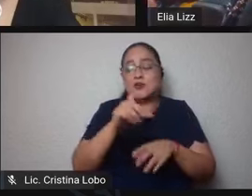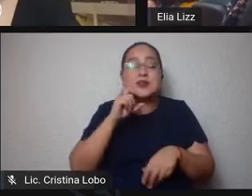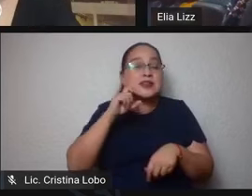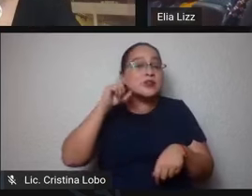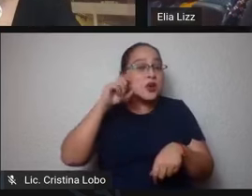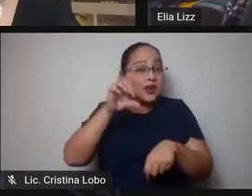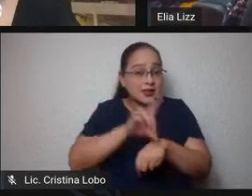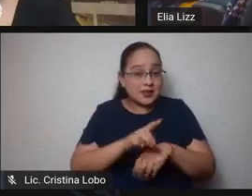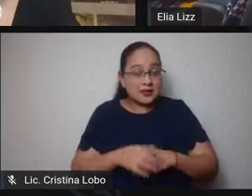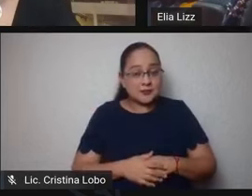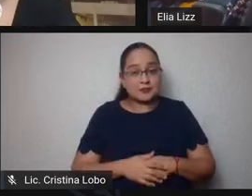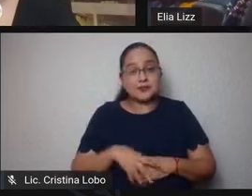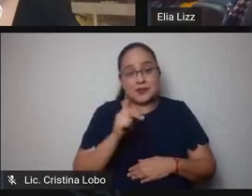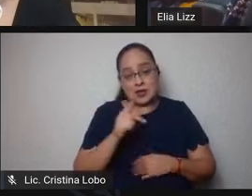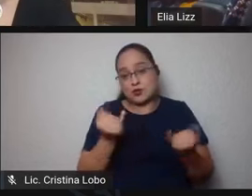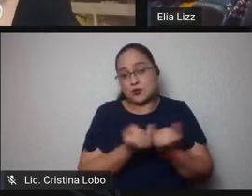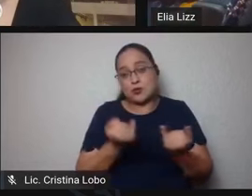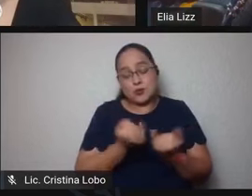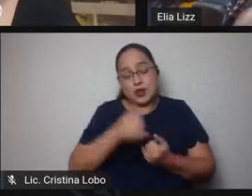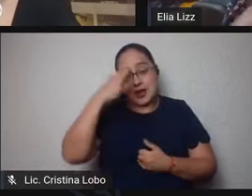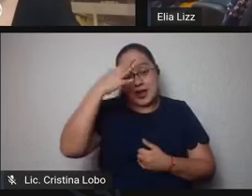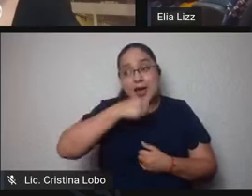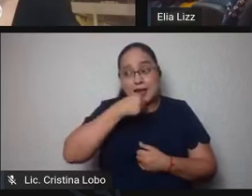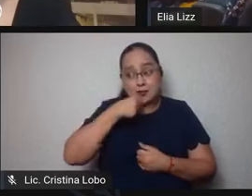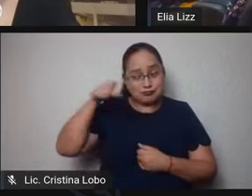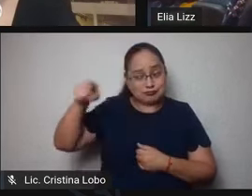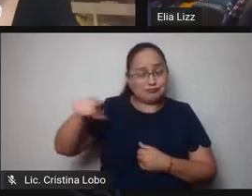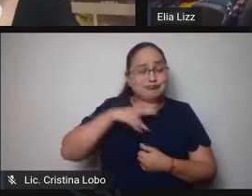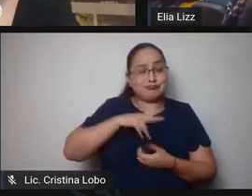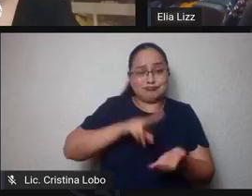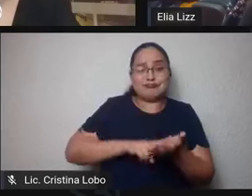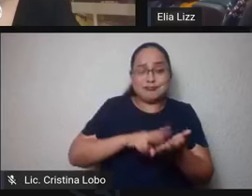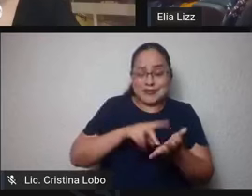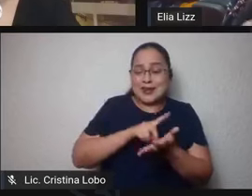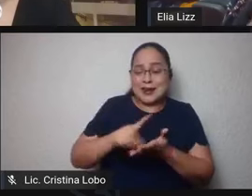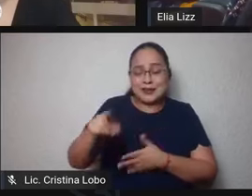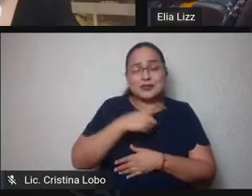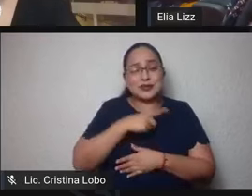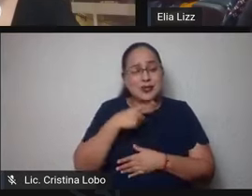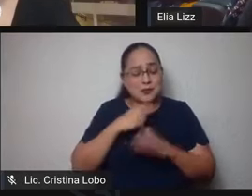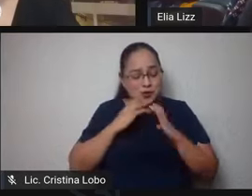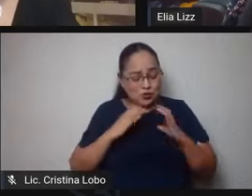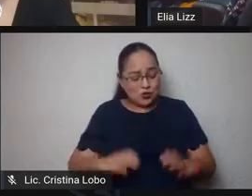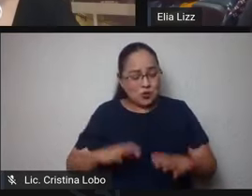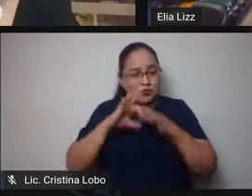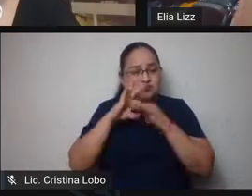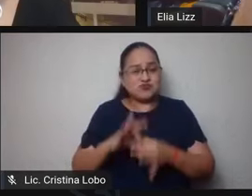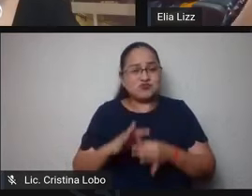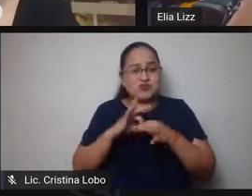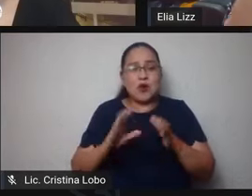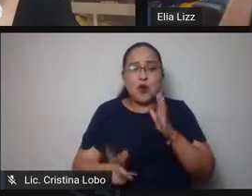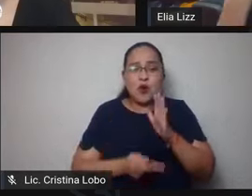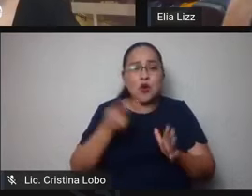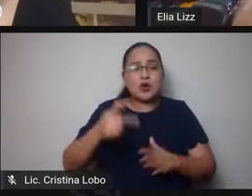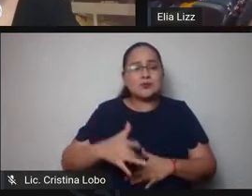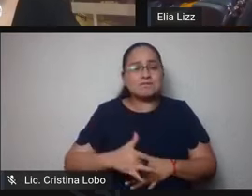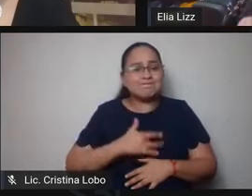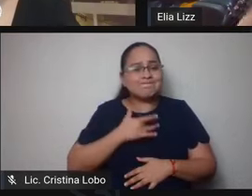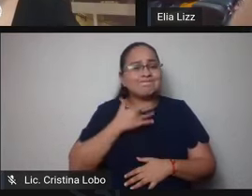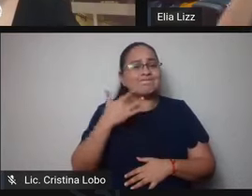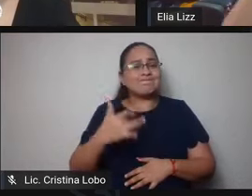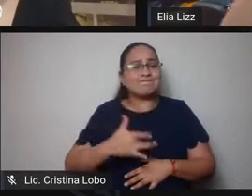también las personas mayores tienen derecho, desde volver a conectar con su cuerpo, desde volver a sentir qué